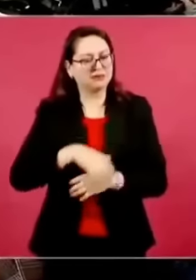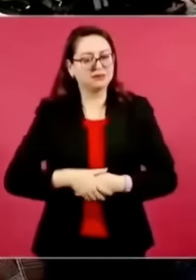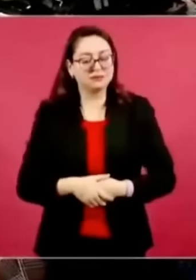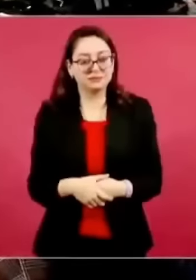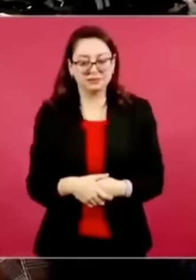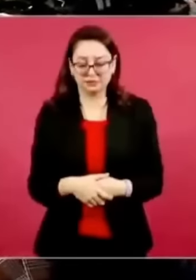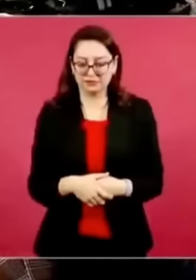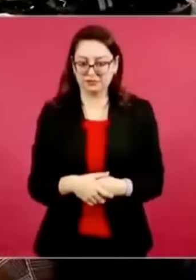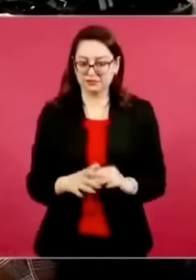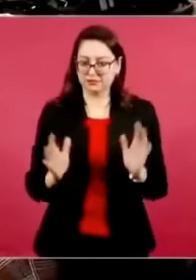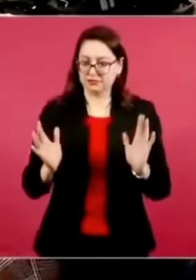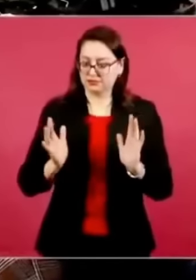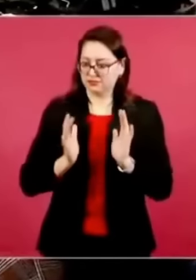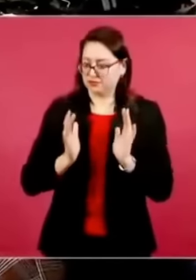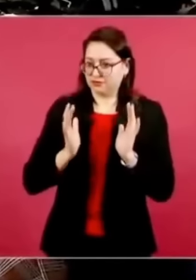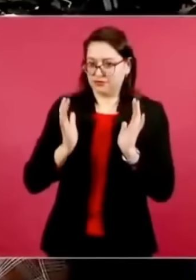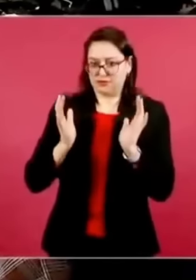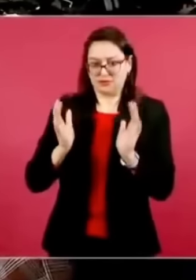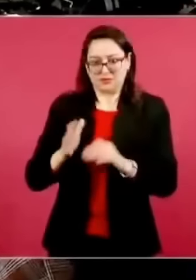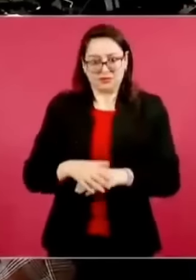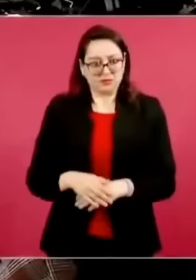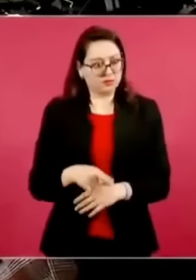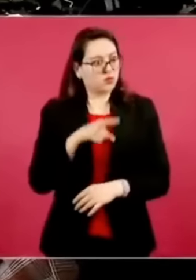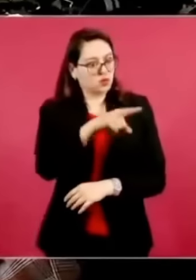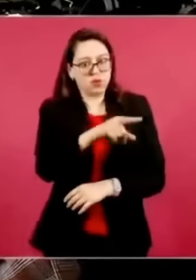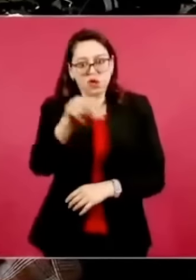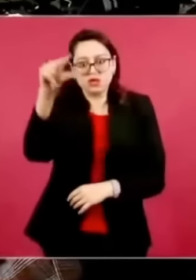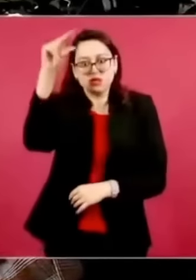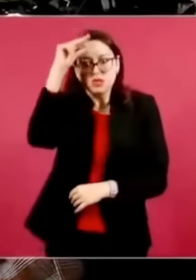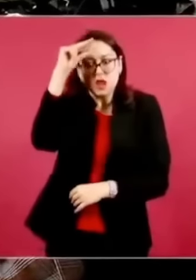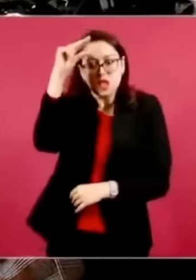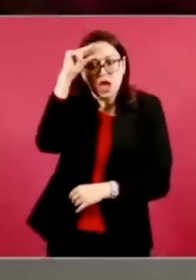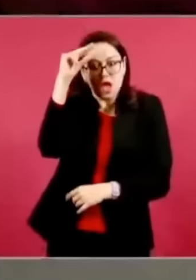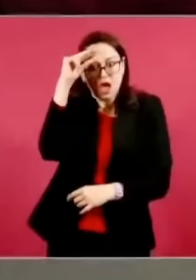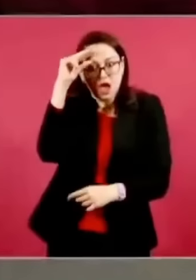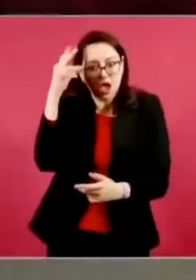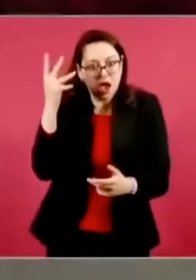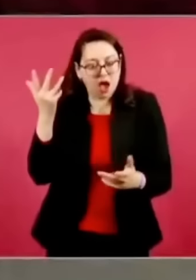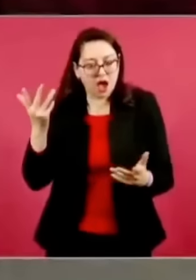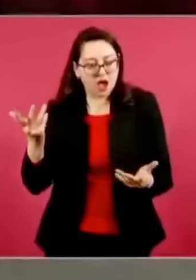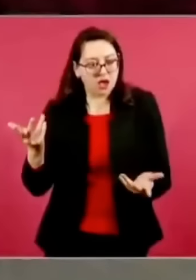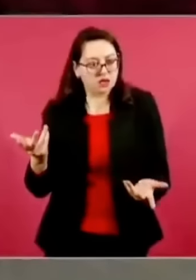Porque son de los más famosos